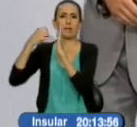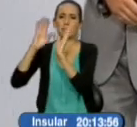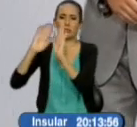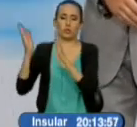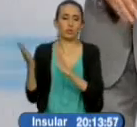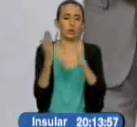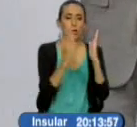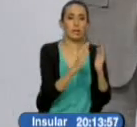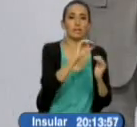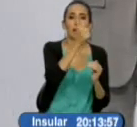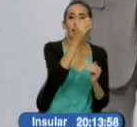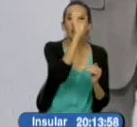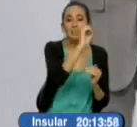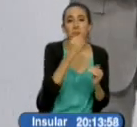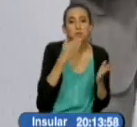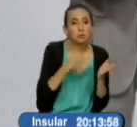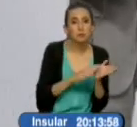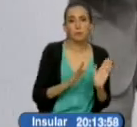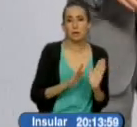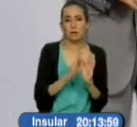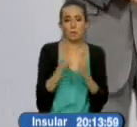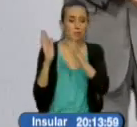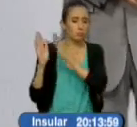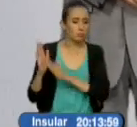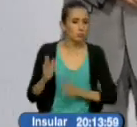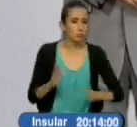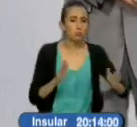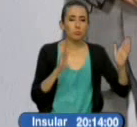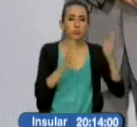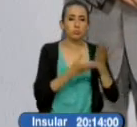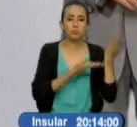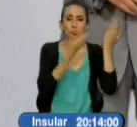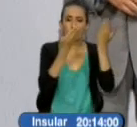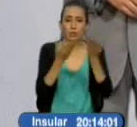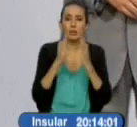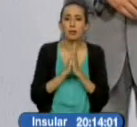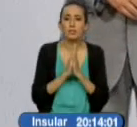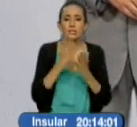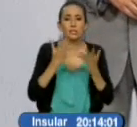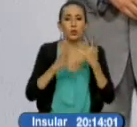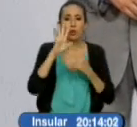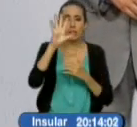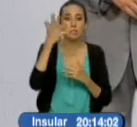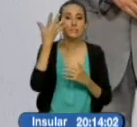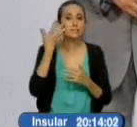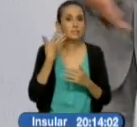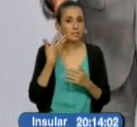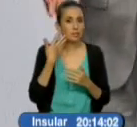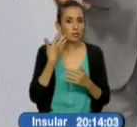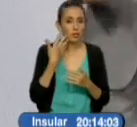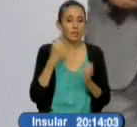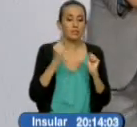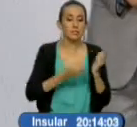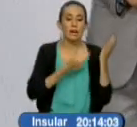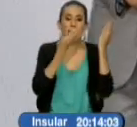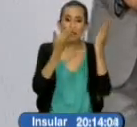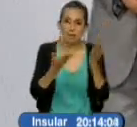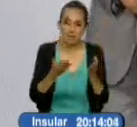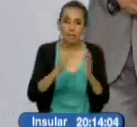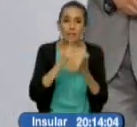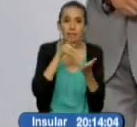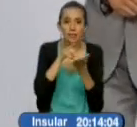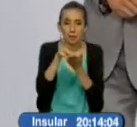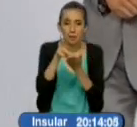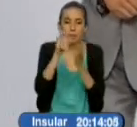inferiores al 10%, con un periodo máximo de entrega del crédito de 5 días hábiles, lo cual, en términos